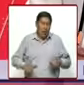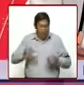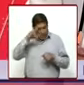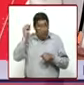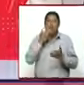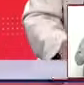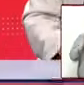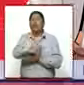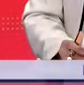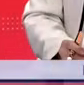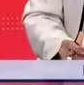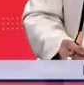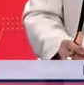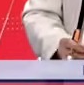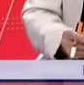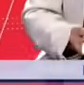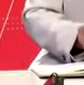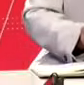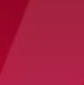buenas noches.